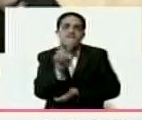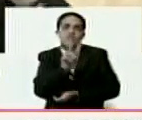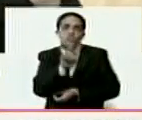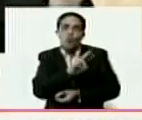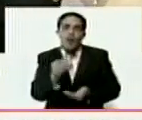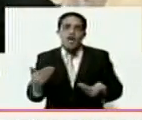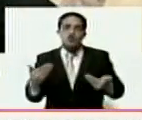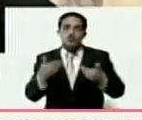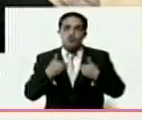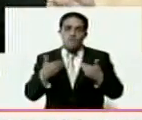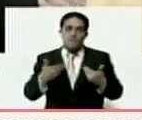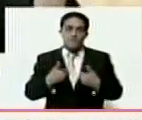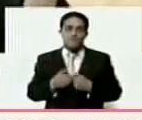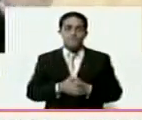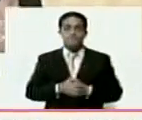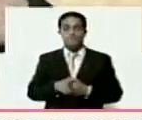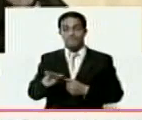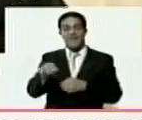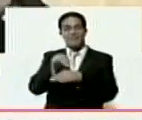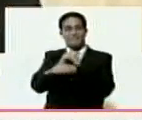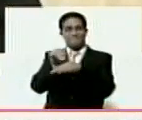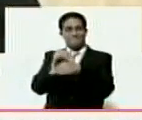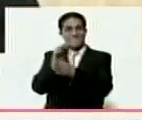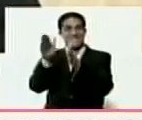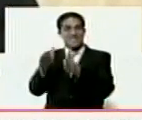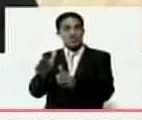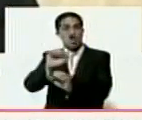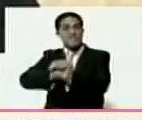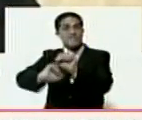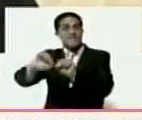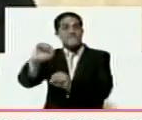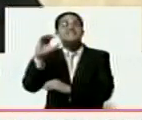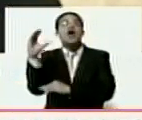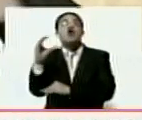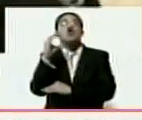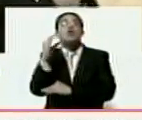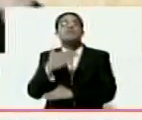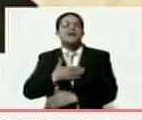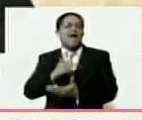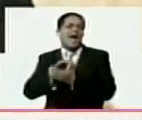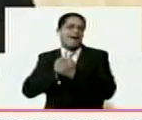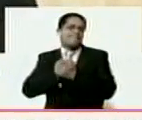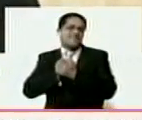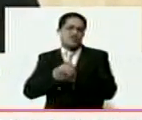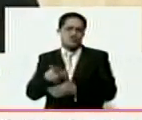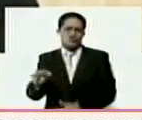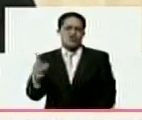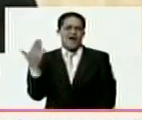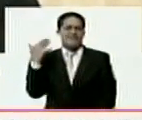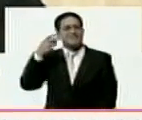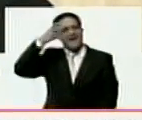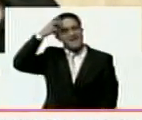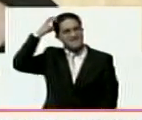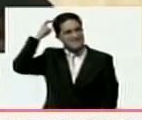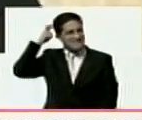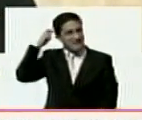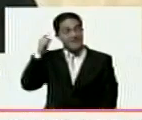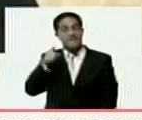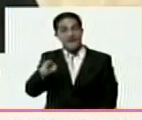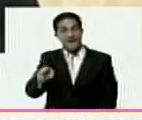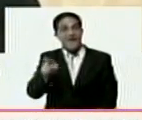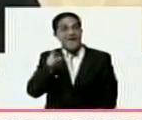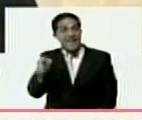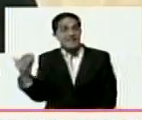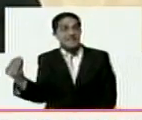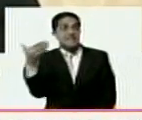El señor ministro de la Defensa de Colombia, mi amigo Holmes Trujillo, que fue canciller, él estuvo reunido